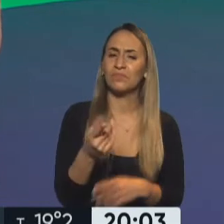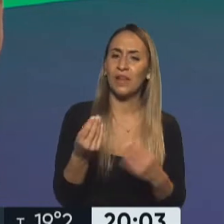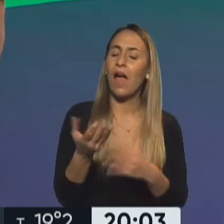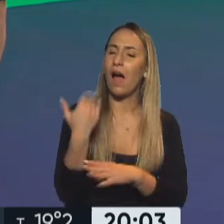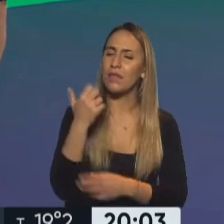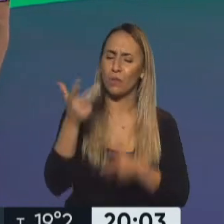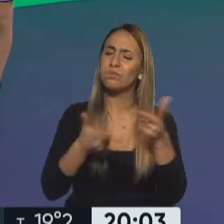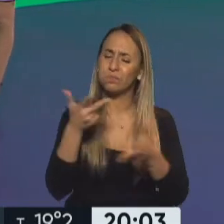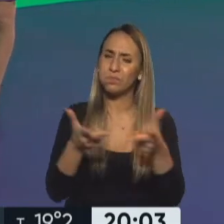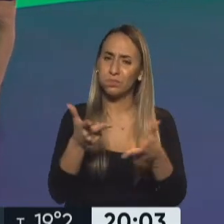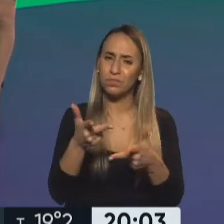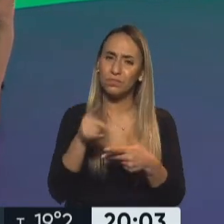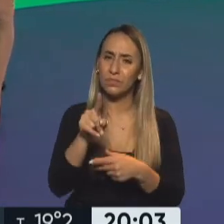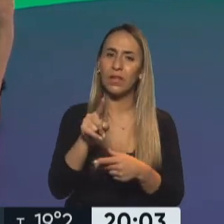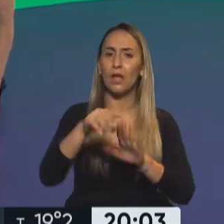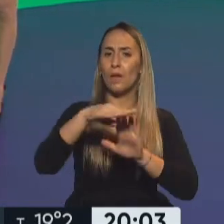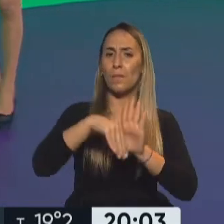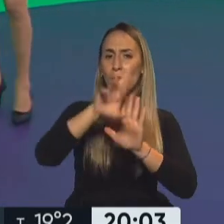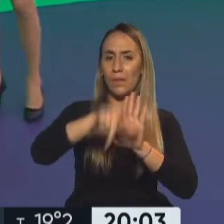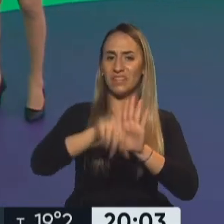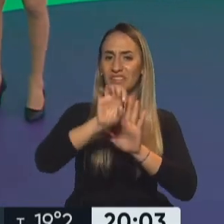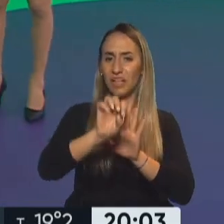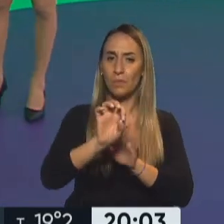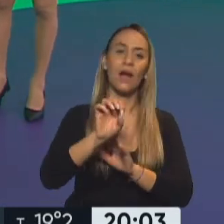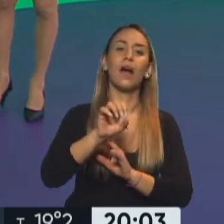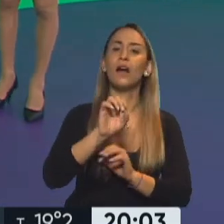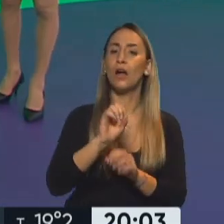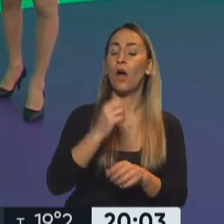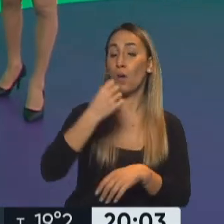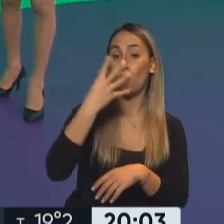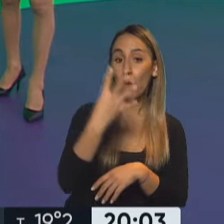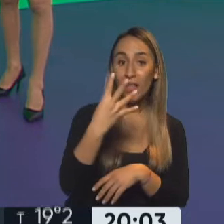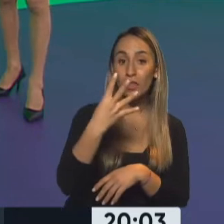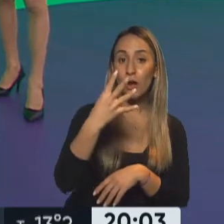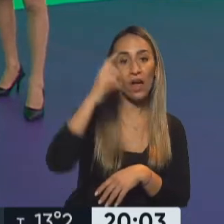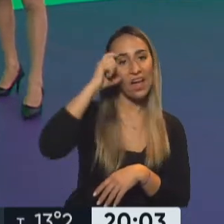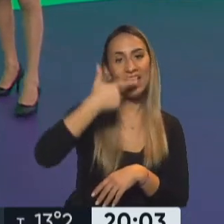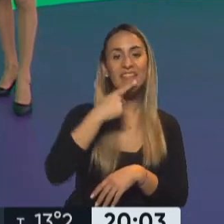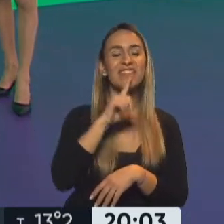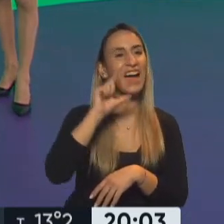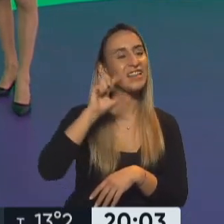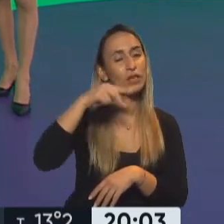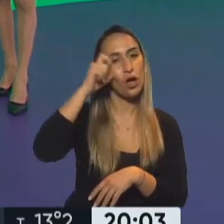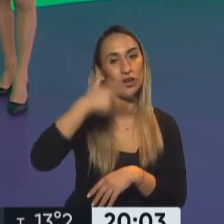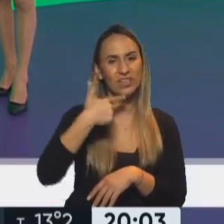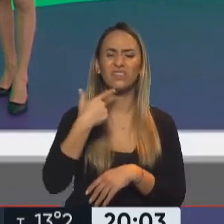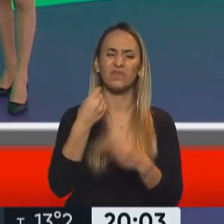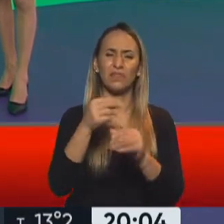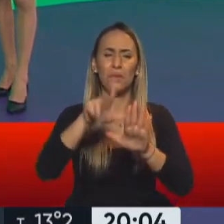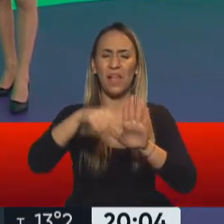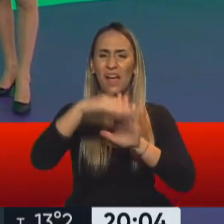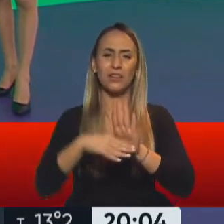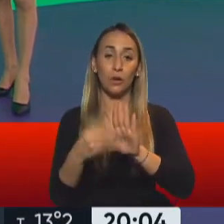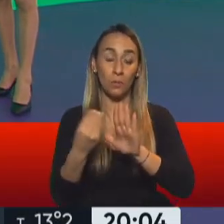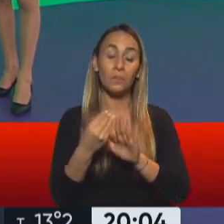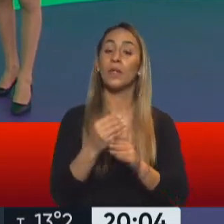Este programa, Cuatro Estaciones, recordemos que este programa es llevado adelante en conjunto entre la Secretaría de Comercio Interior,